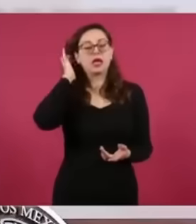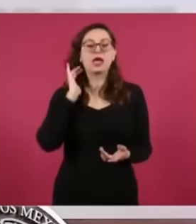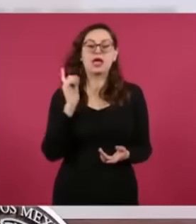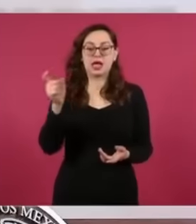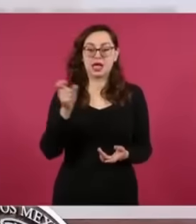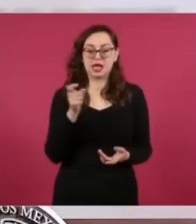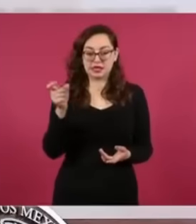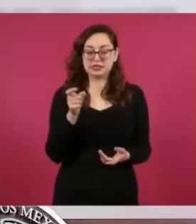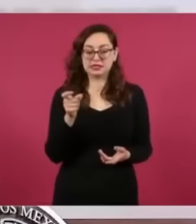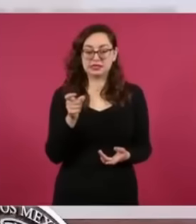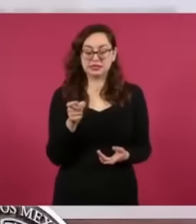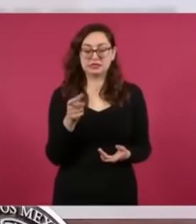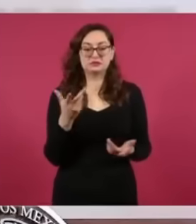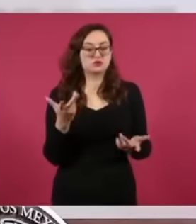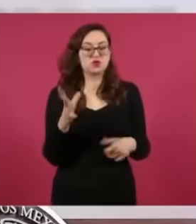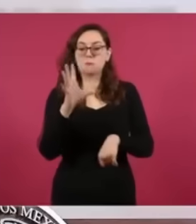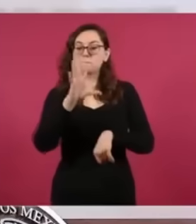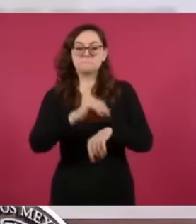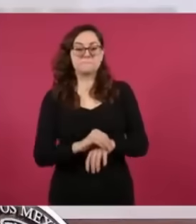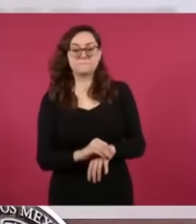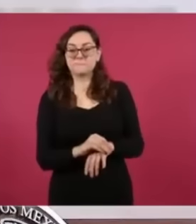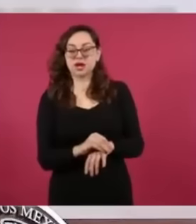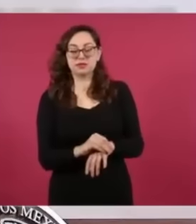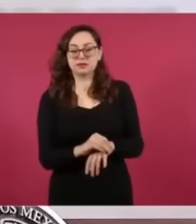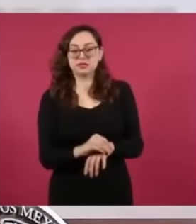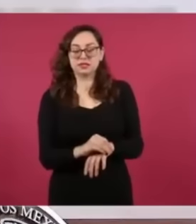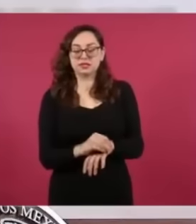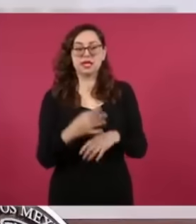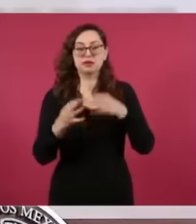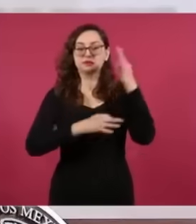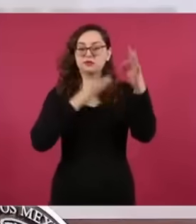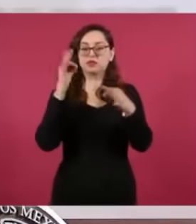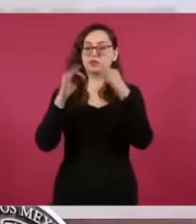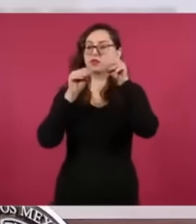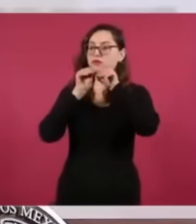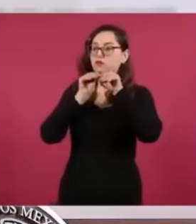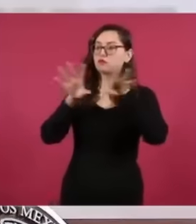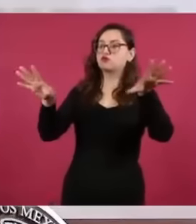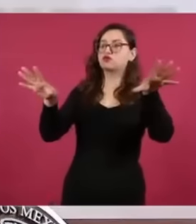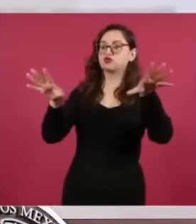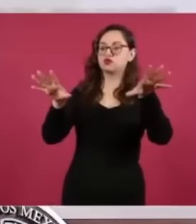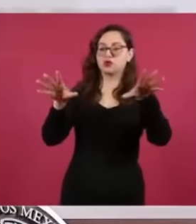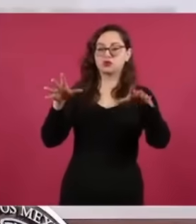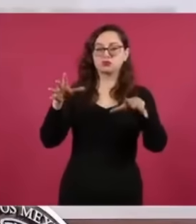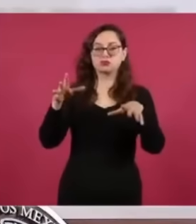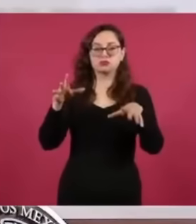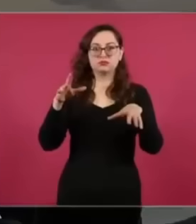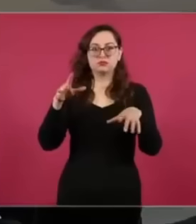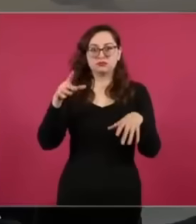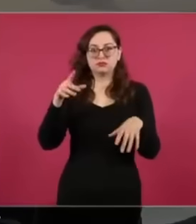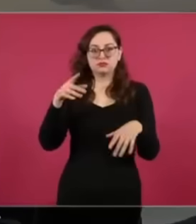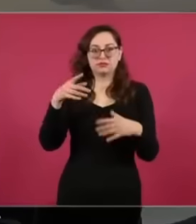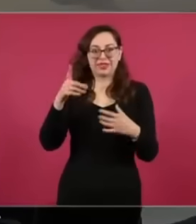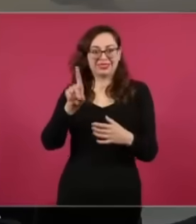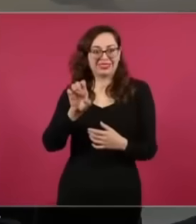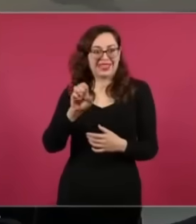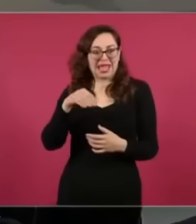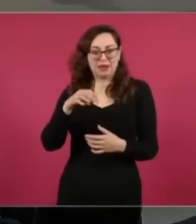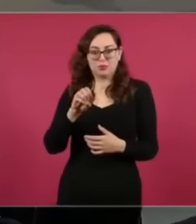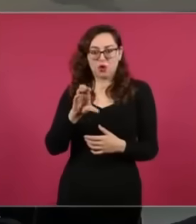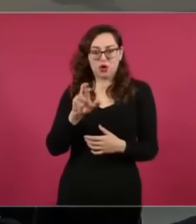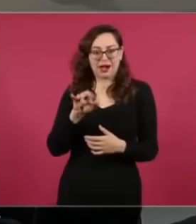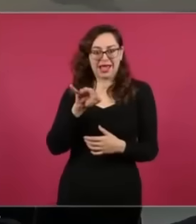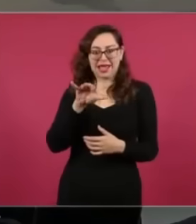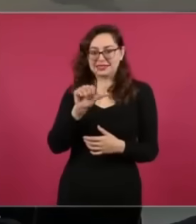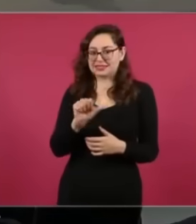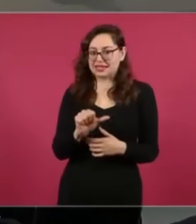y para qué es utilizado por algunos poderosos. En la red social X